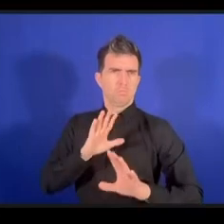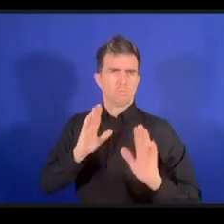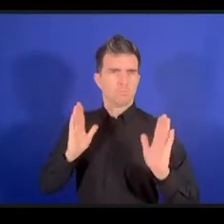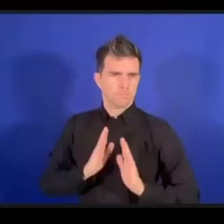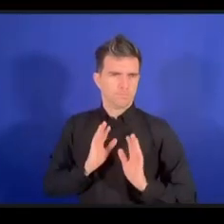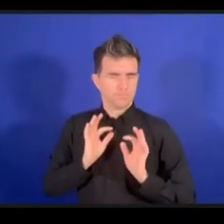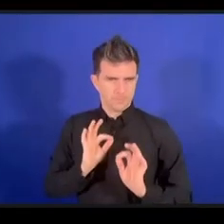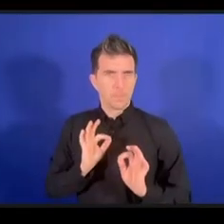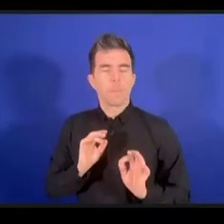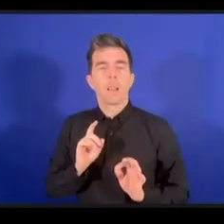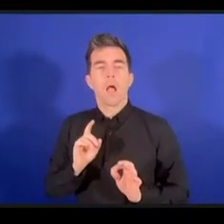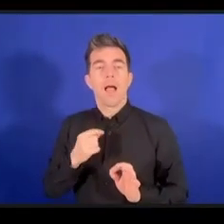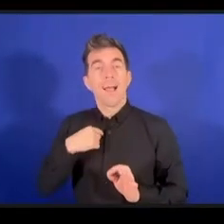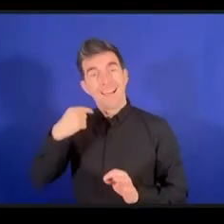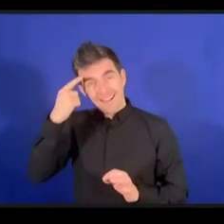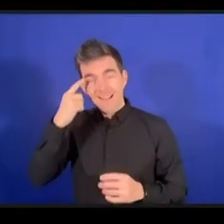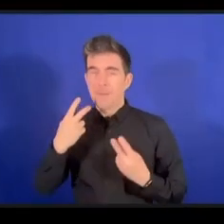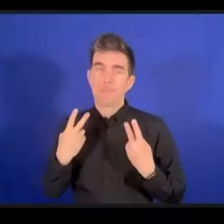es